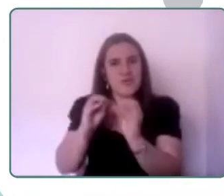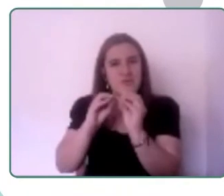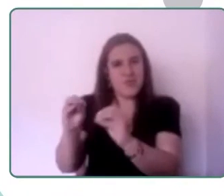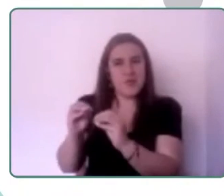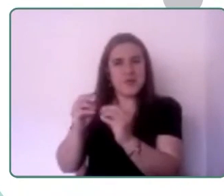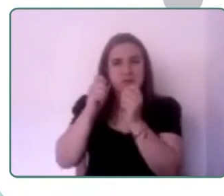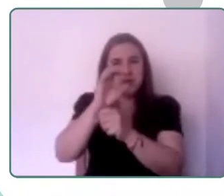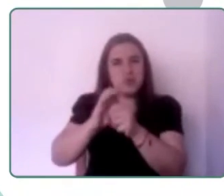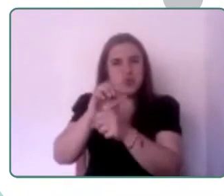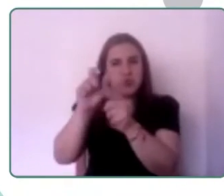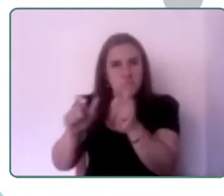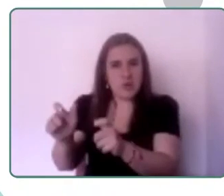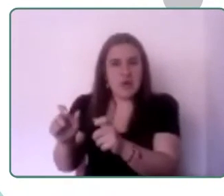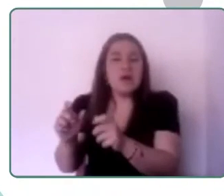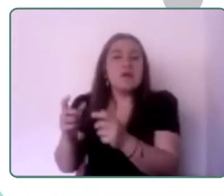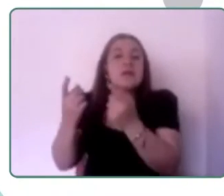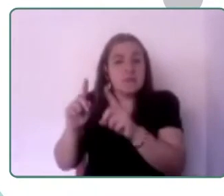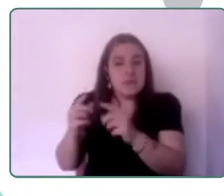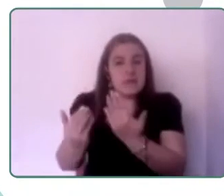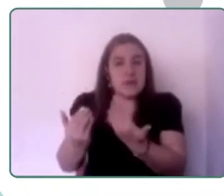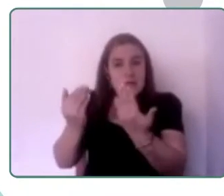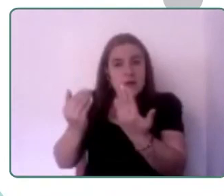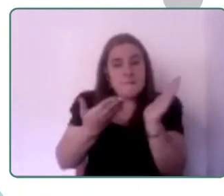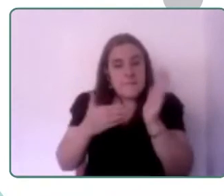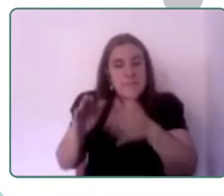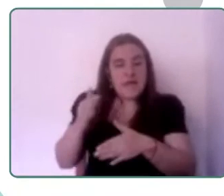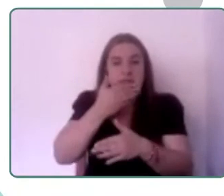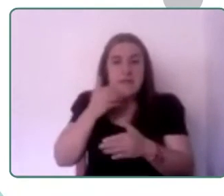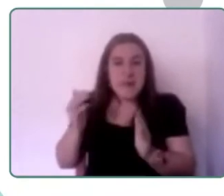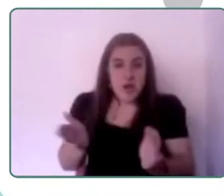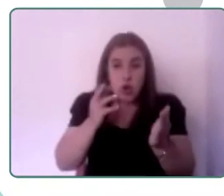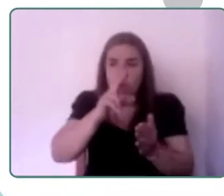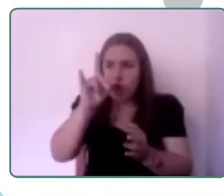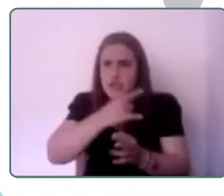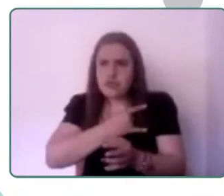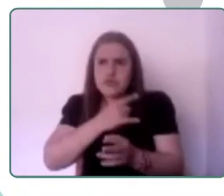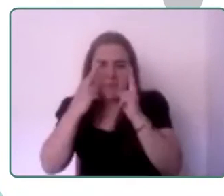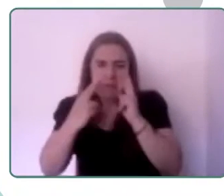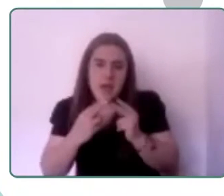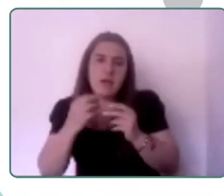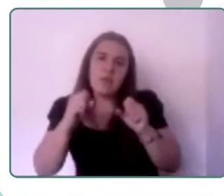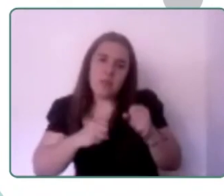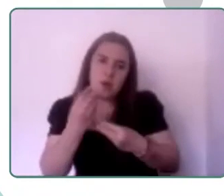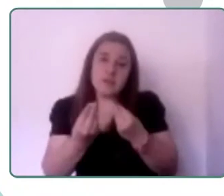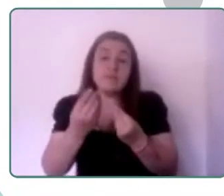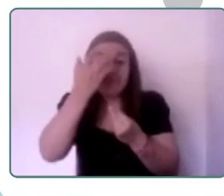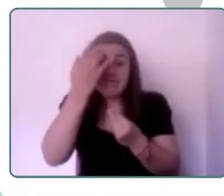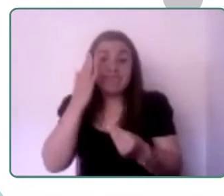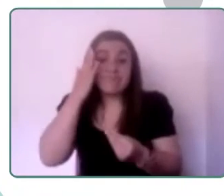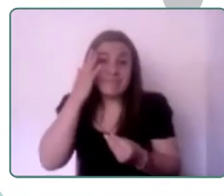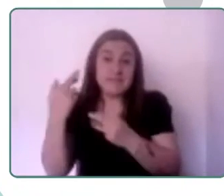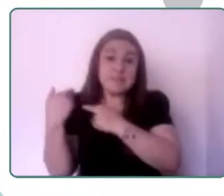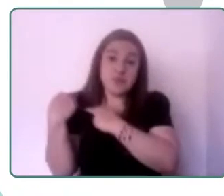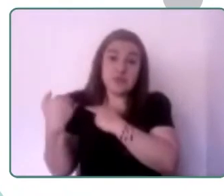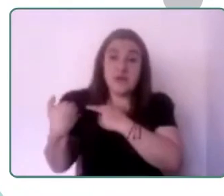universidad y puedan hacer planes de mejora, porque sabemos la responsabilidad que tenemos con los jóvenes para esa